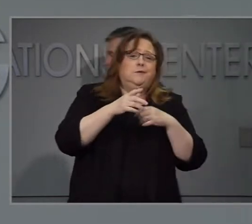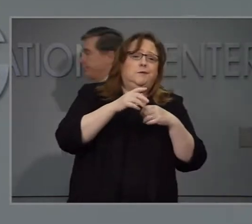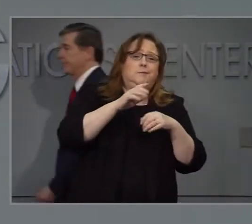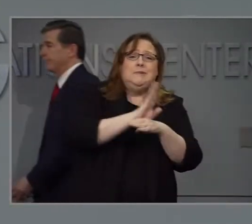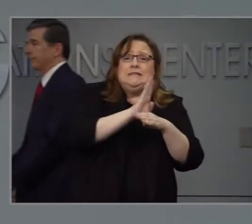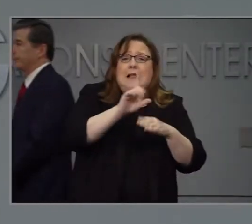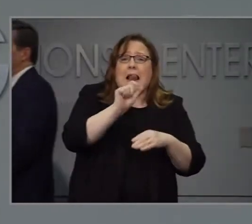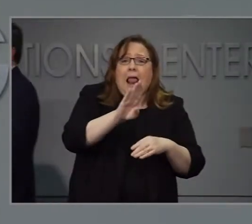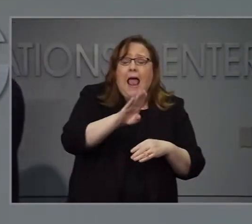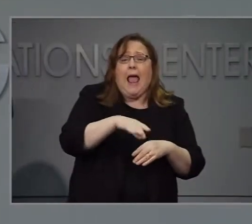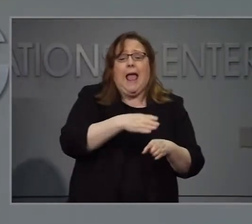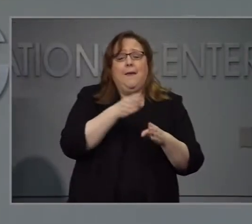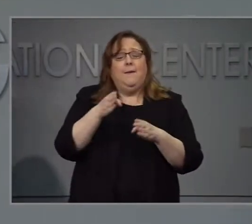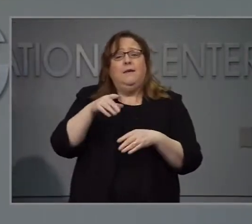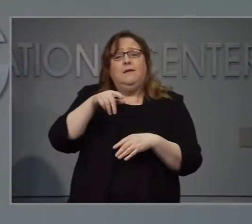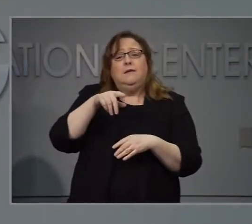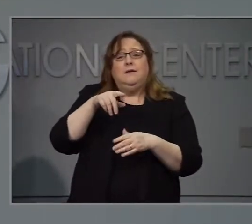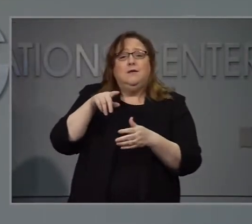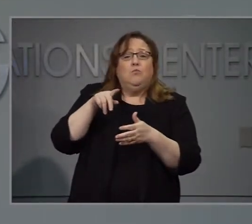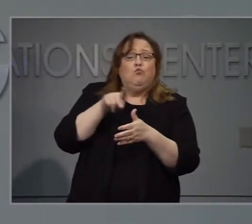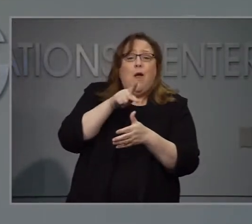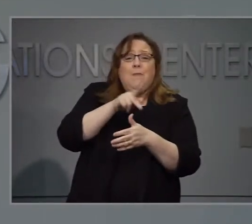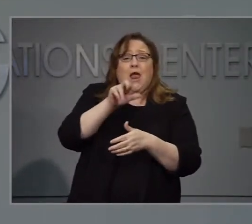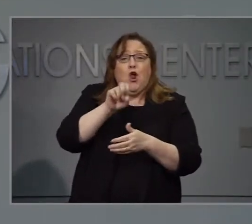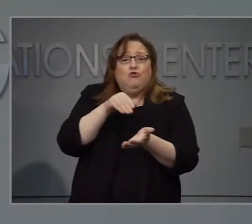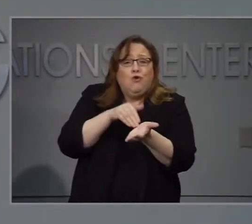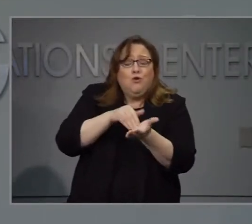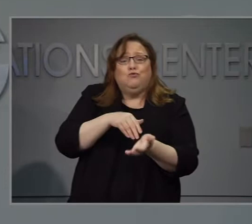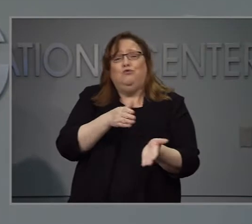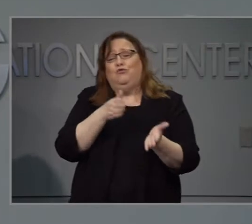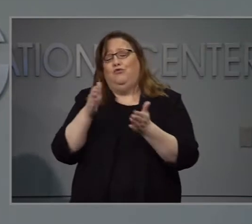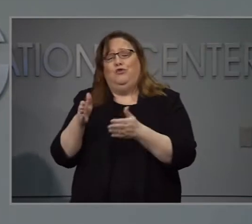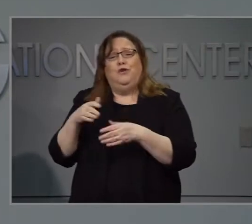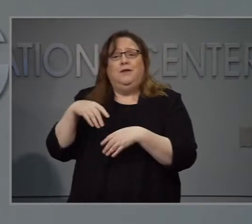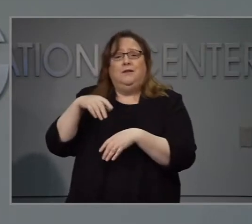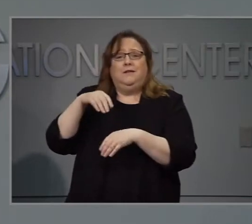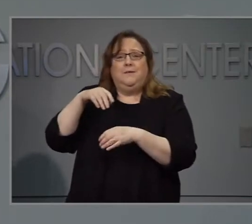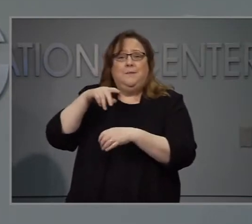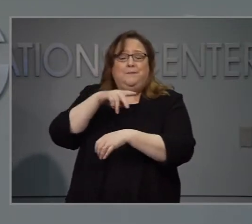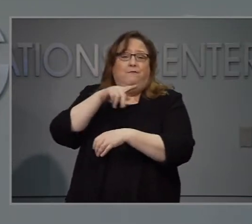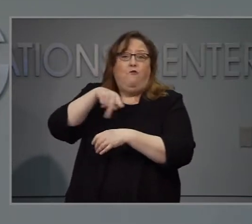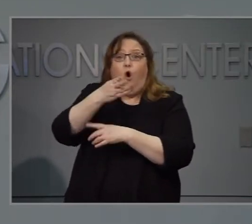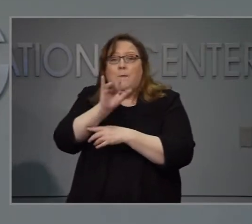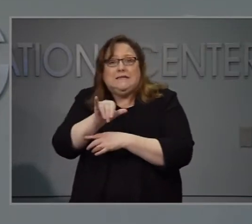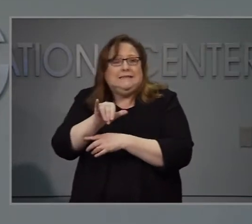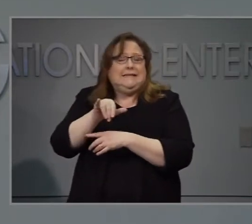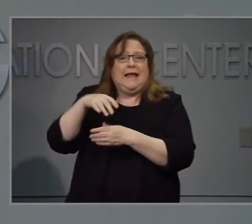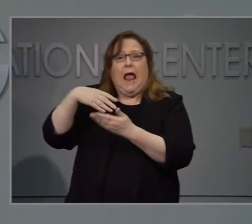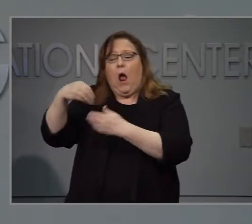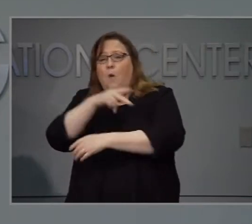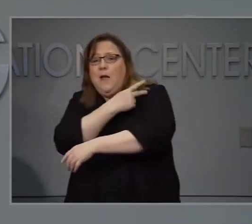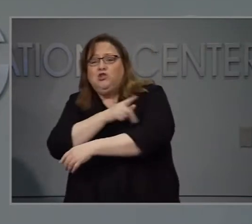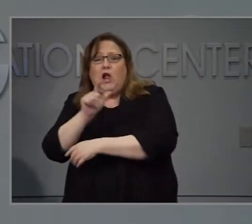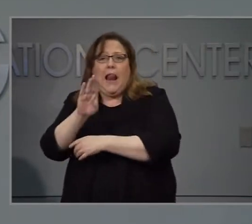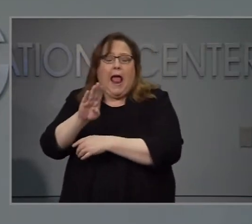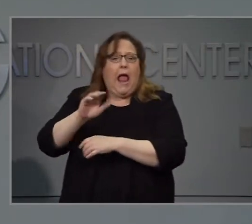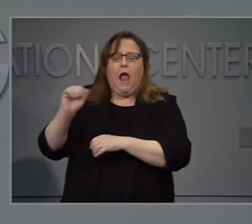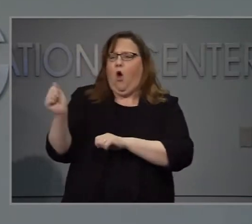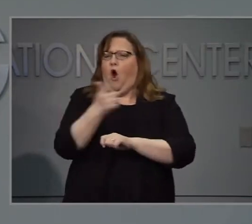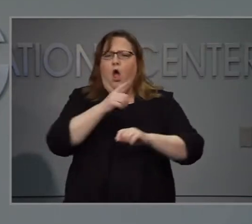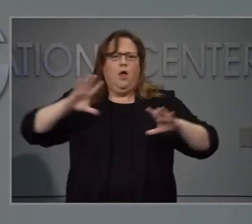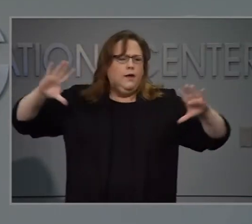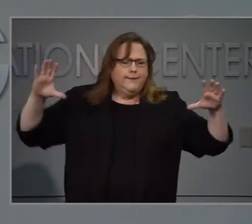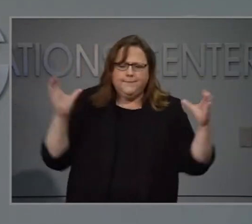de atención primaria farmacias y sitios de laboratorio externos y llegaron listos para